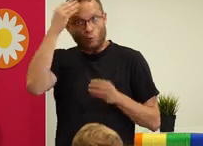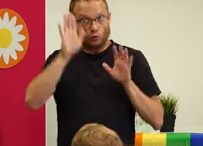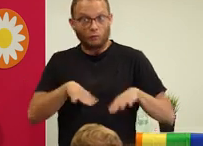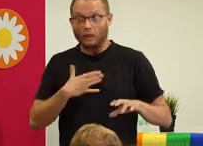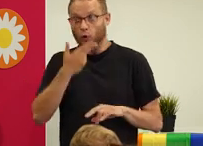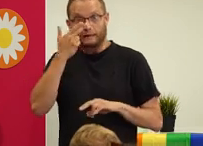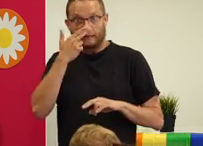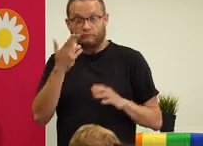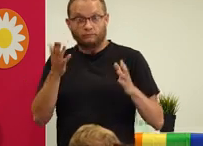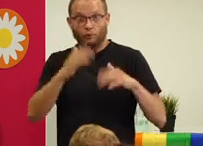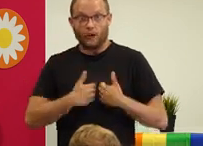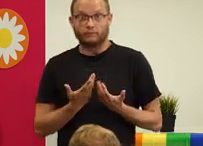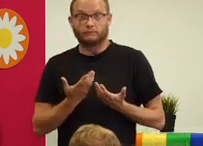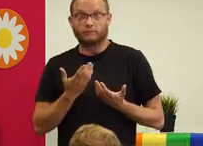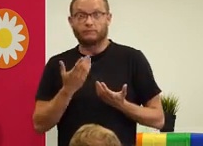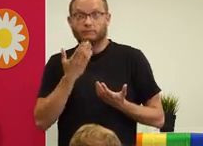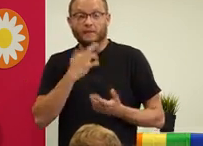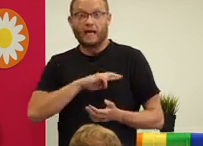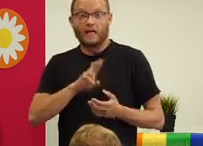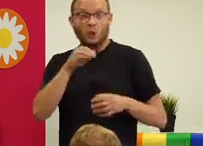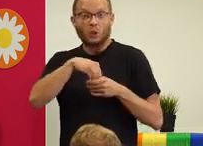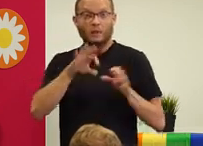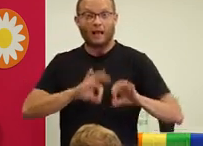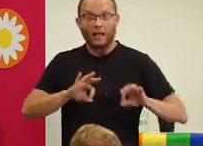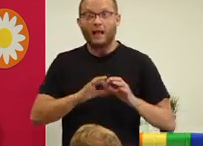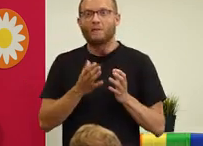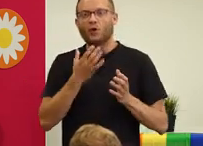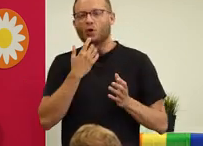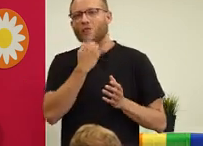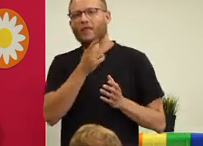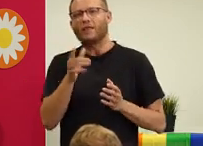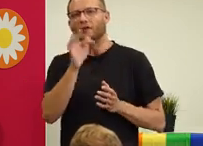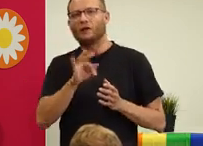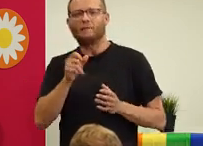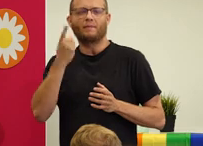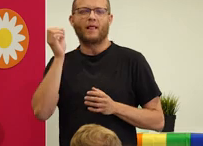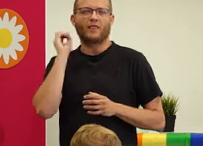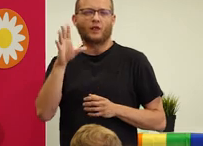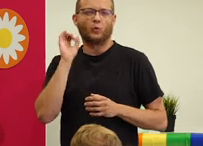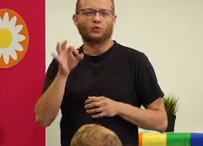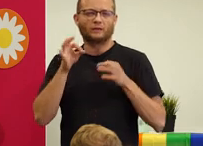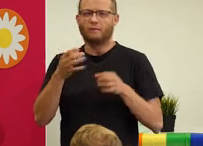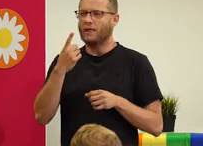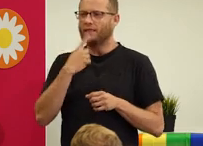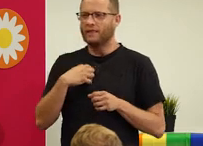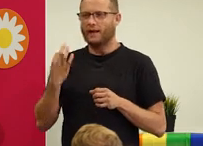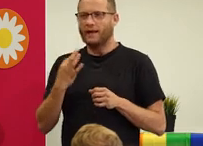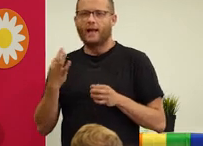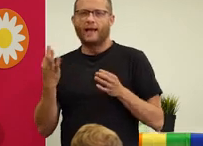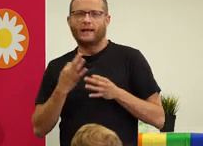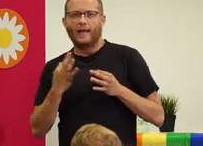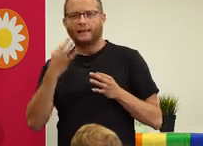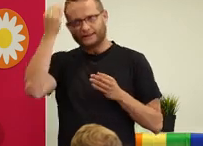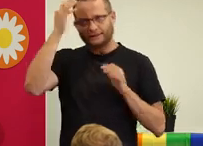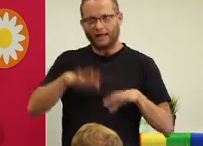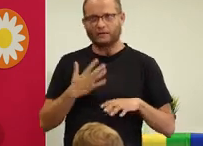ningún interés en blanquear la religión, pero no me voy a tragar el primer discurso que me digan sobre lo que es el